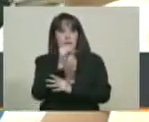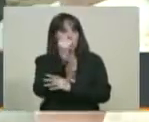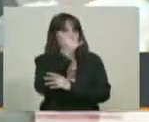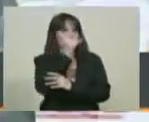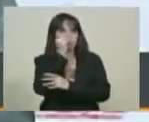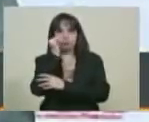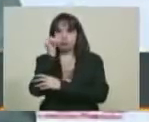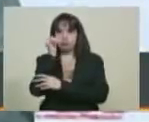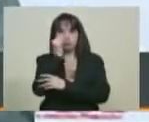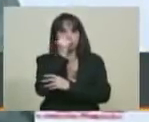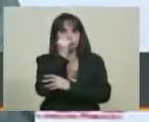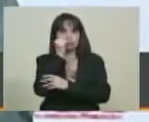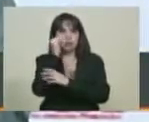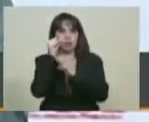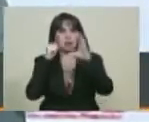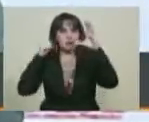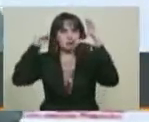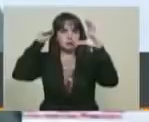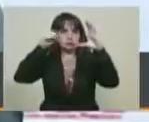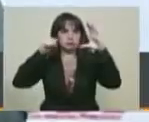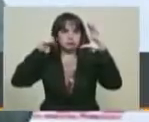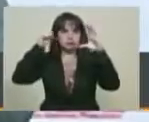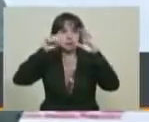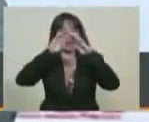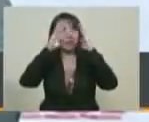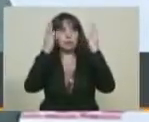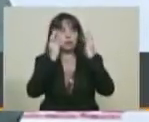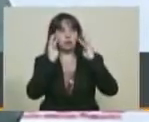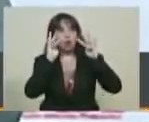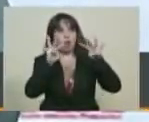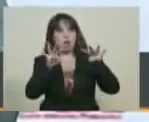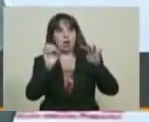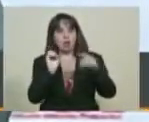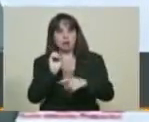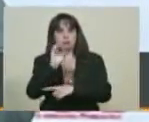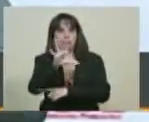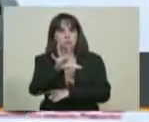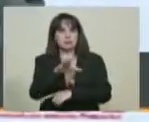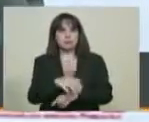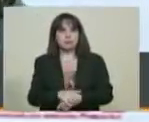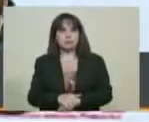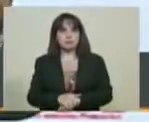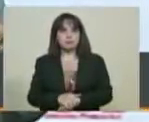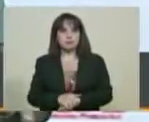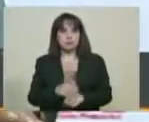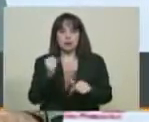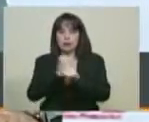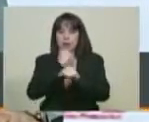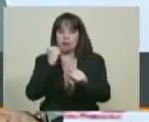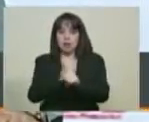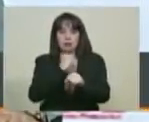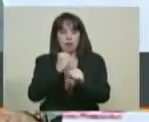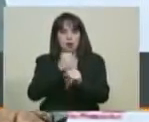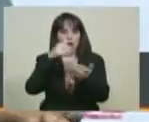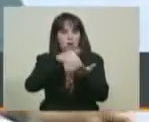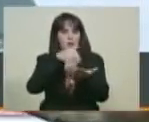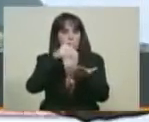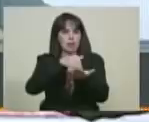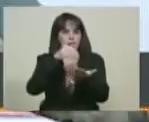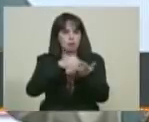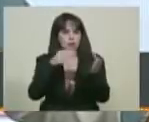ven millones en el mundo entero. Bueno, trabajo en la clase obrera.